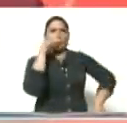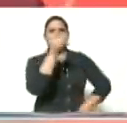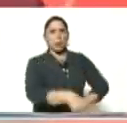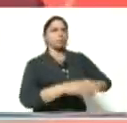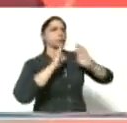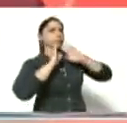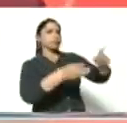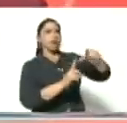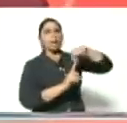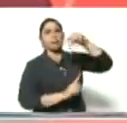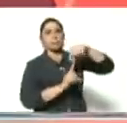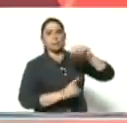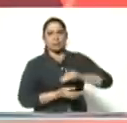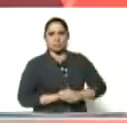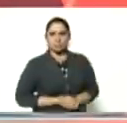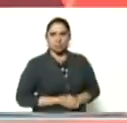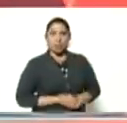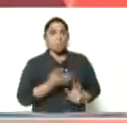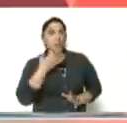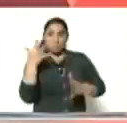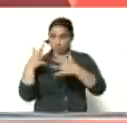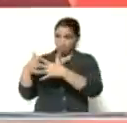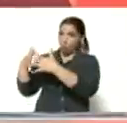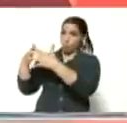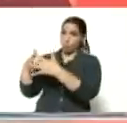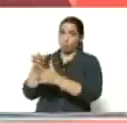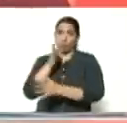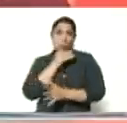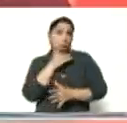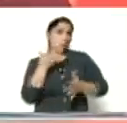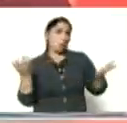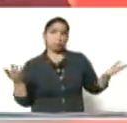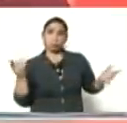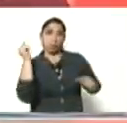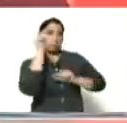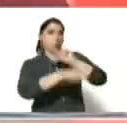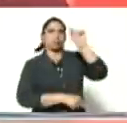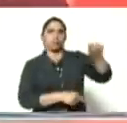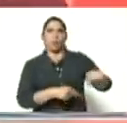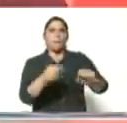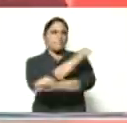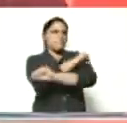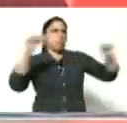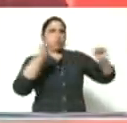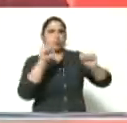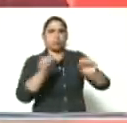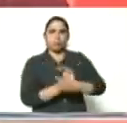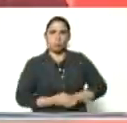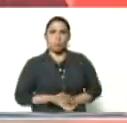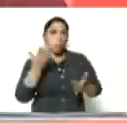distribuidor. En Estados Unidos, no hablo de bombardear, una bomba atómica hubiesen metido allí.